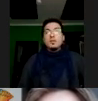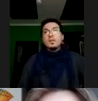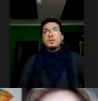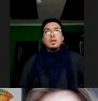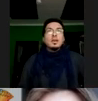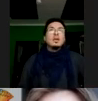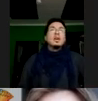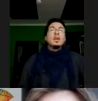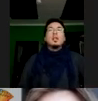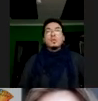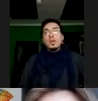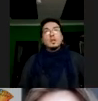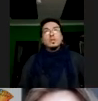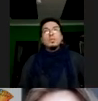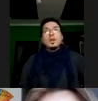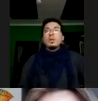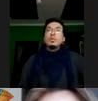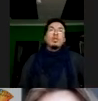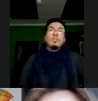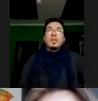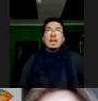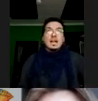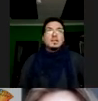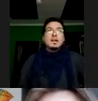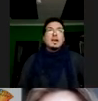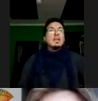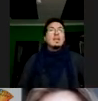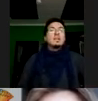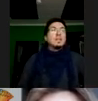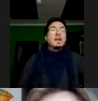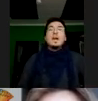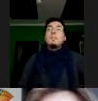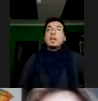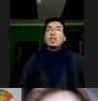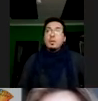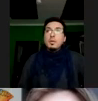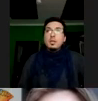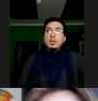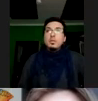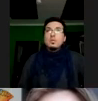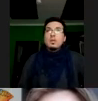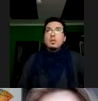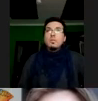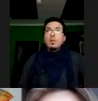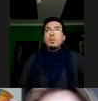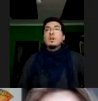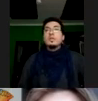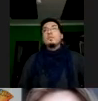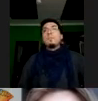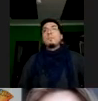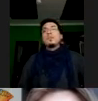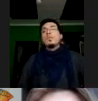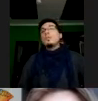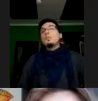arriba donde termina, la altura de la techumbre, la altura completa de la casa, etc. Para eso me permite los planos de